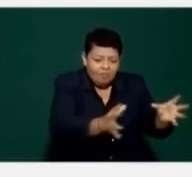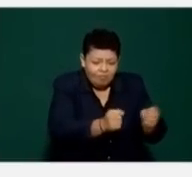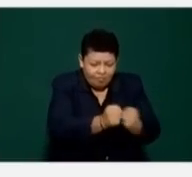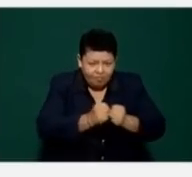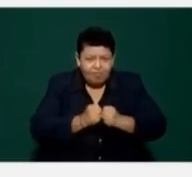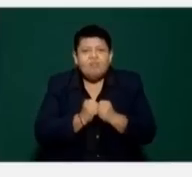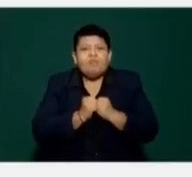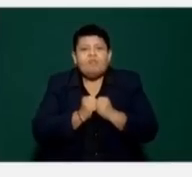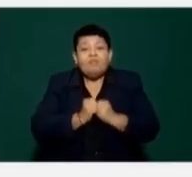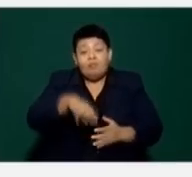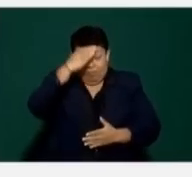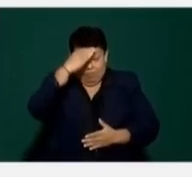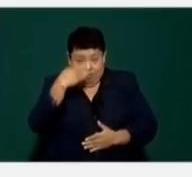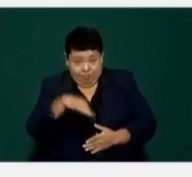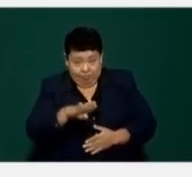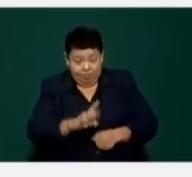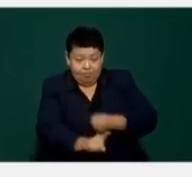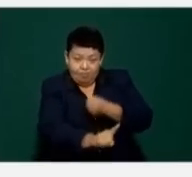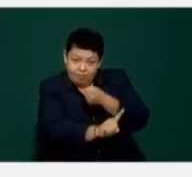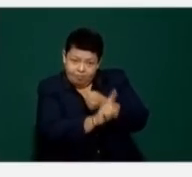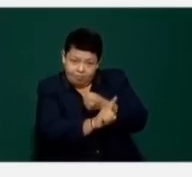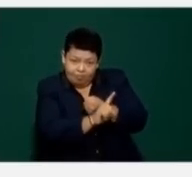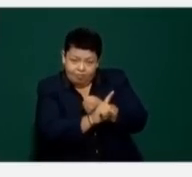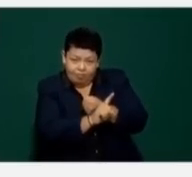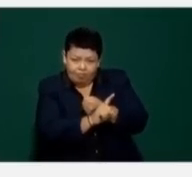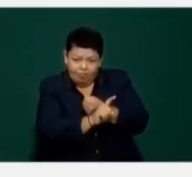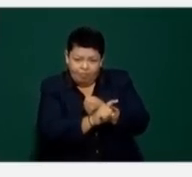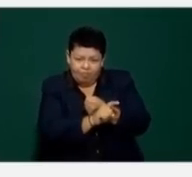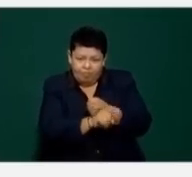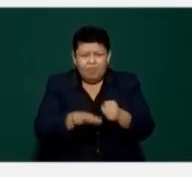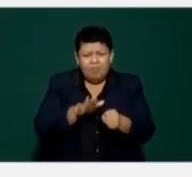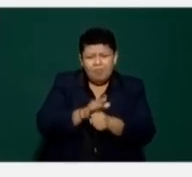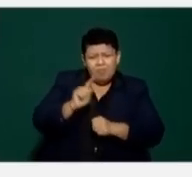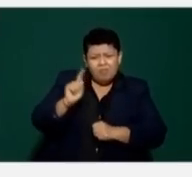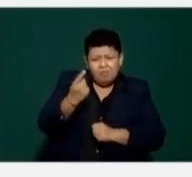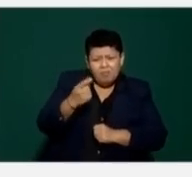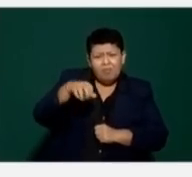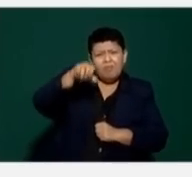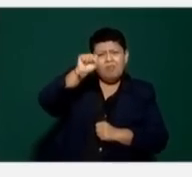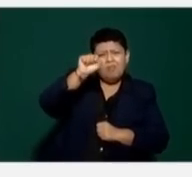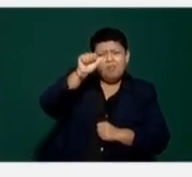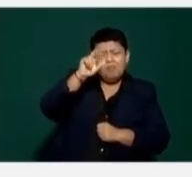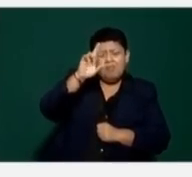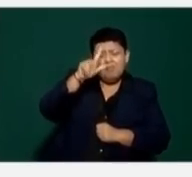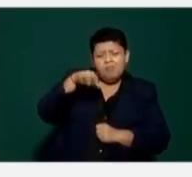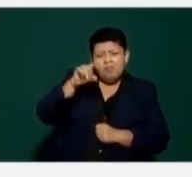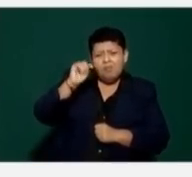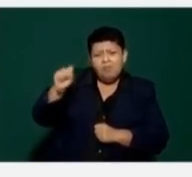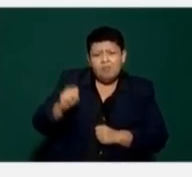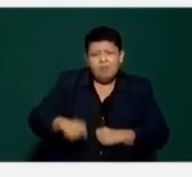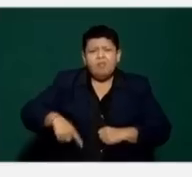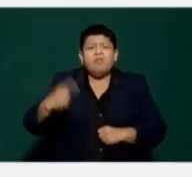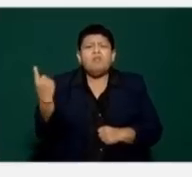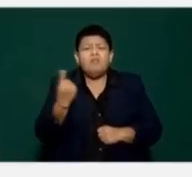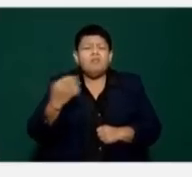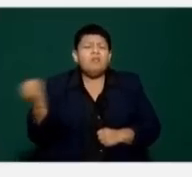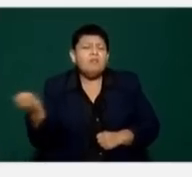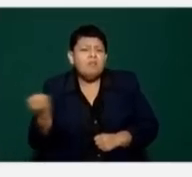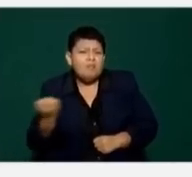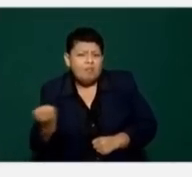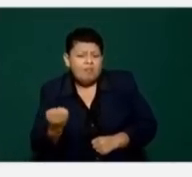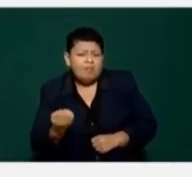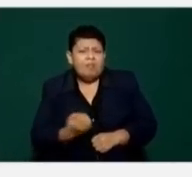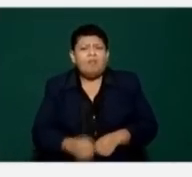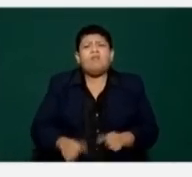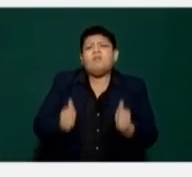manera que sepamos el problema realmente del sargazo no es recogerlo, sino qué hacer con él, porque estamos